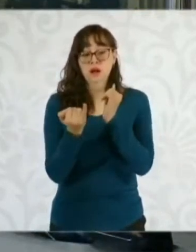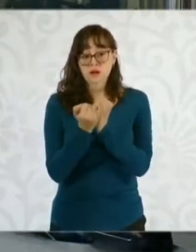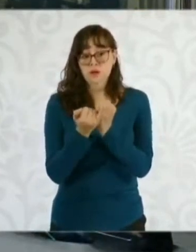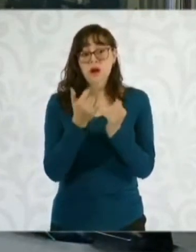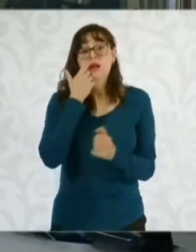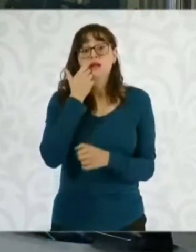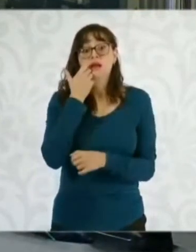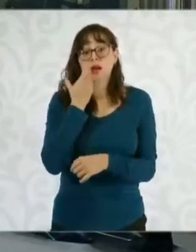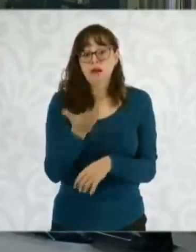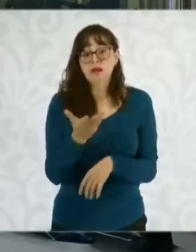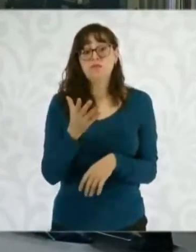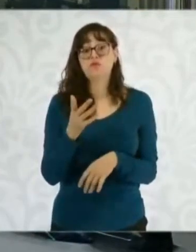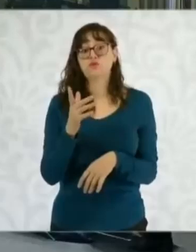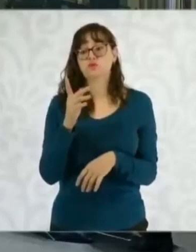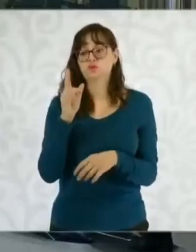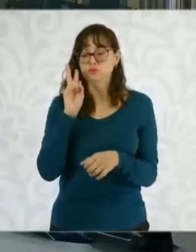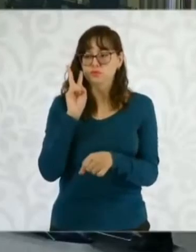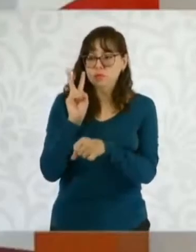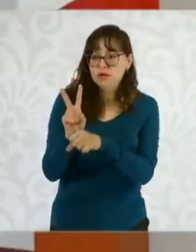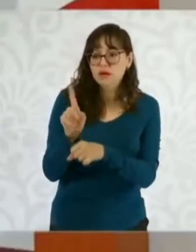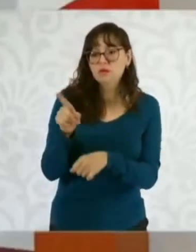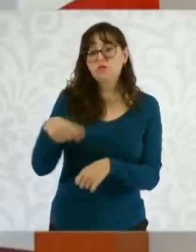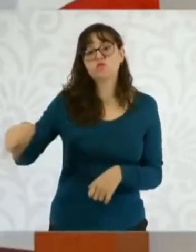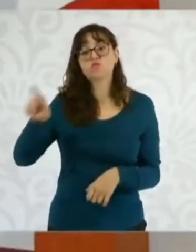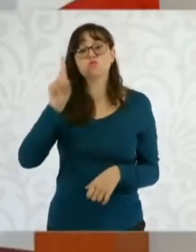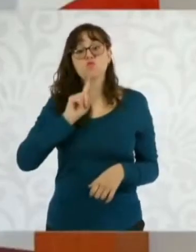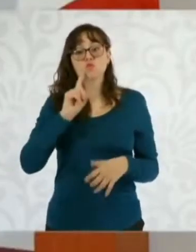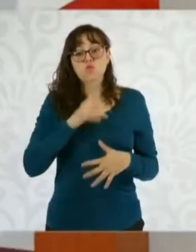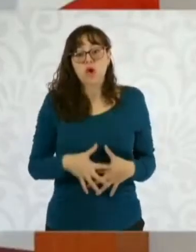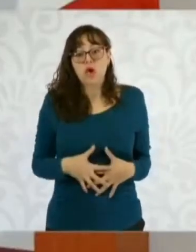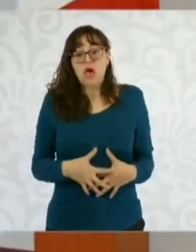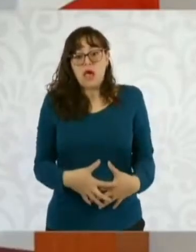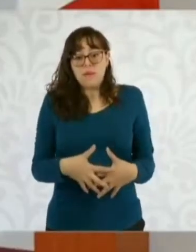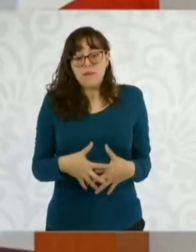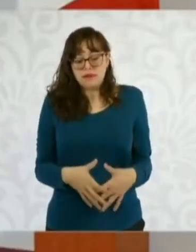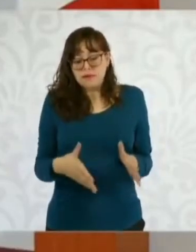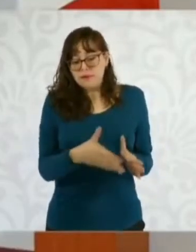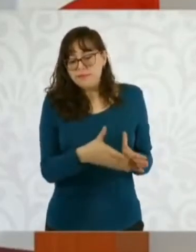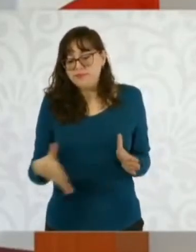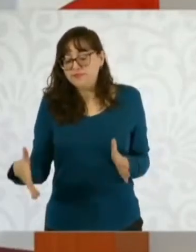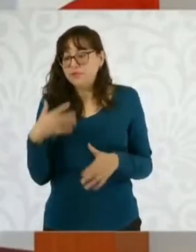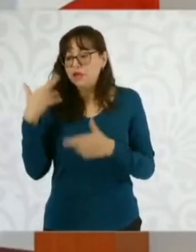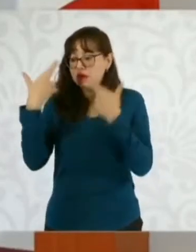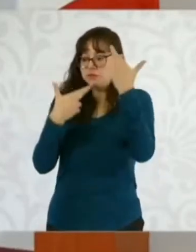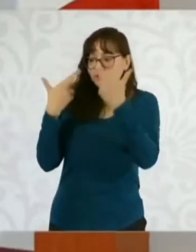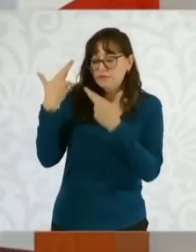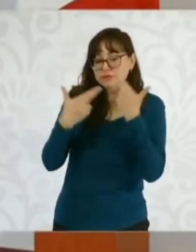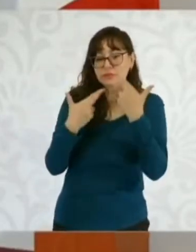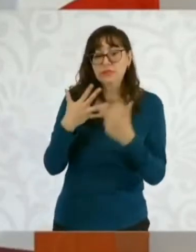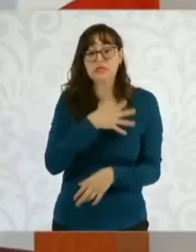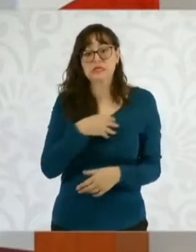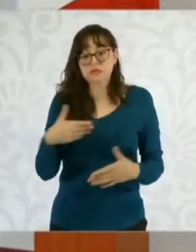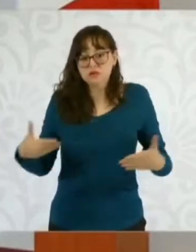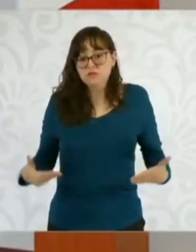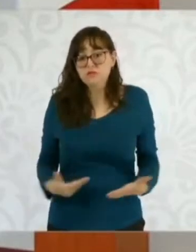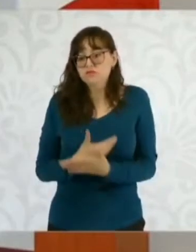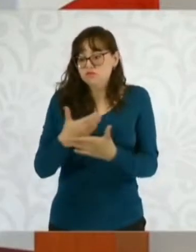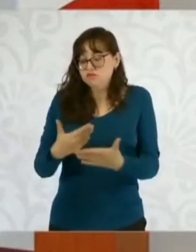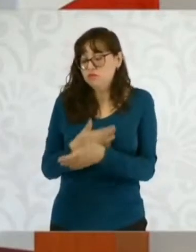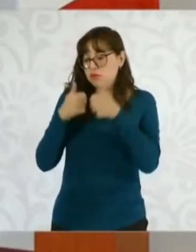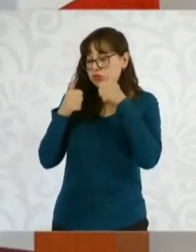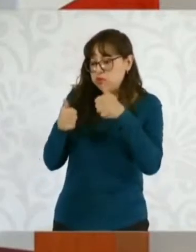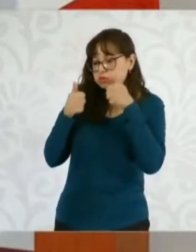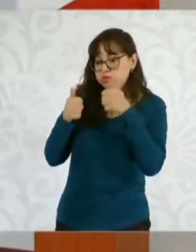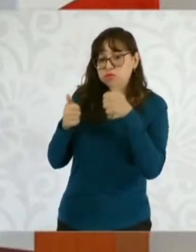también incrementar el número de mujeres embarazadas que acuden a seguimiento médico rutinariamente durante su embarazo, así como el de sus hijos recién nacidos.